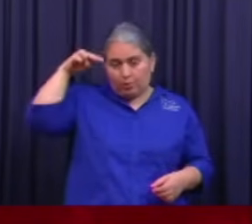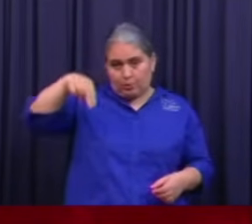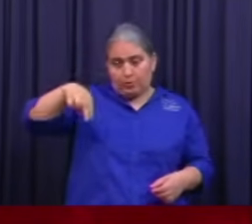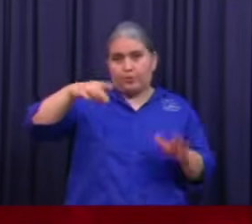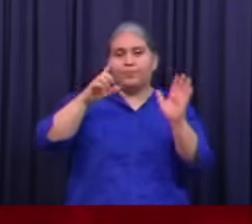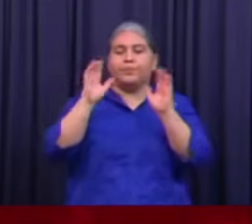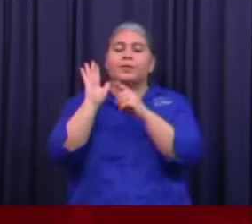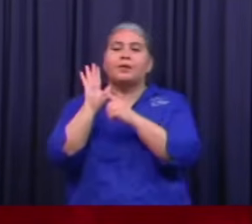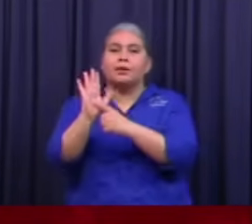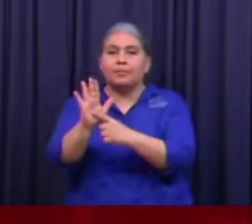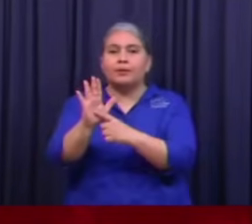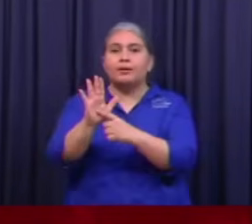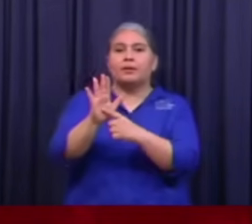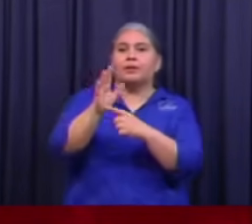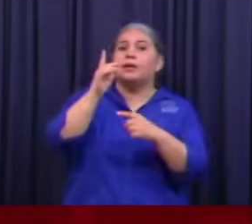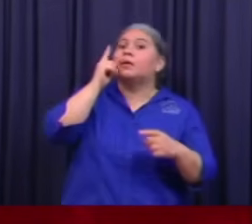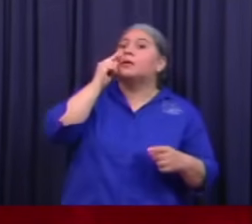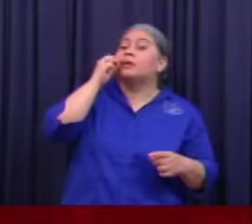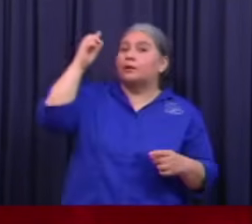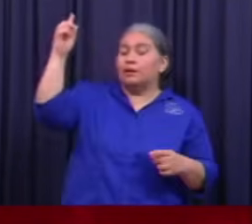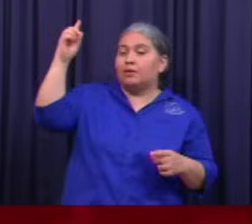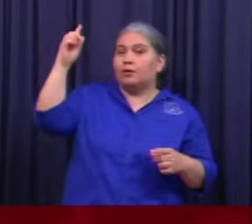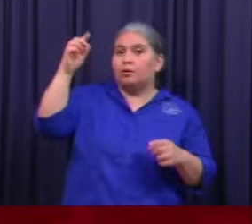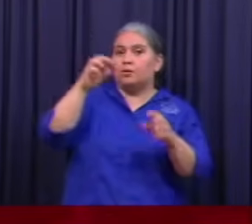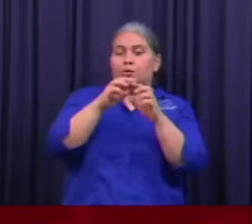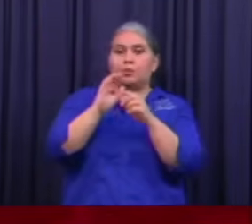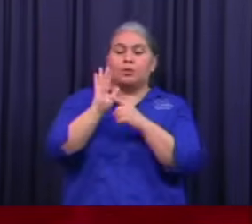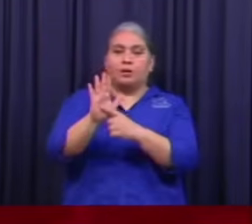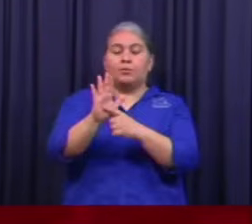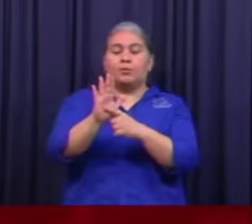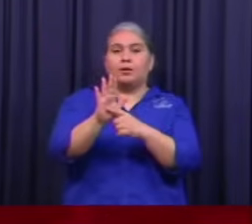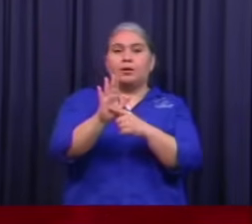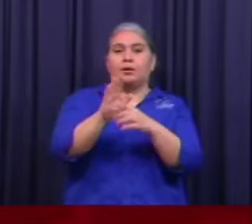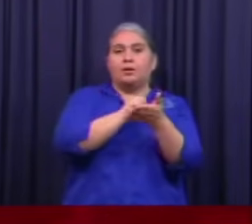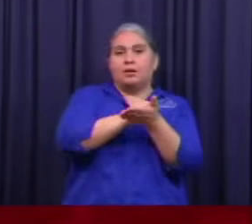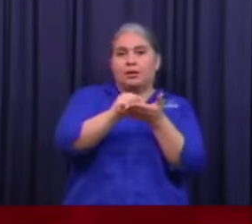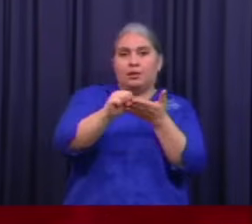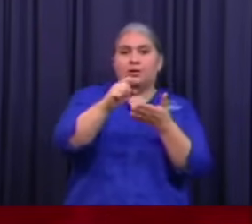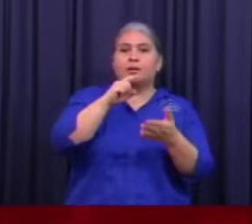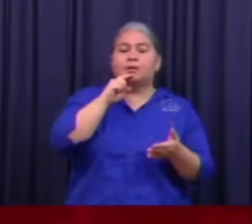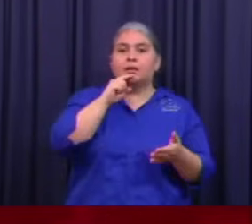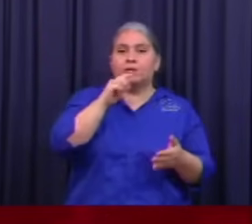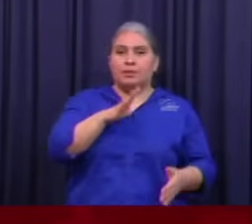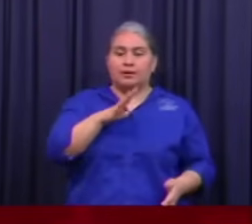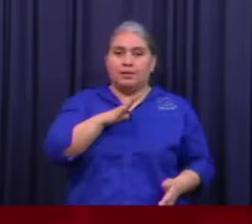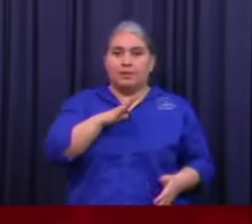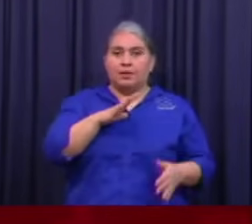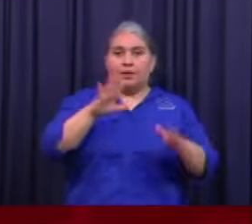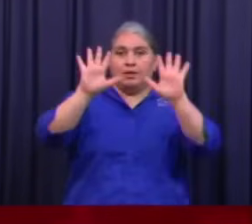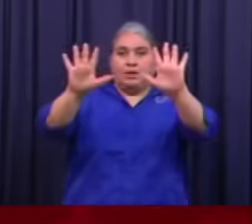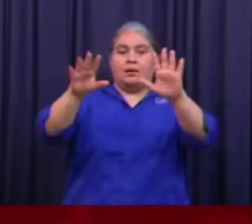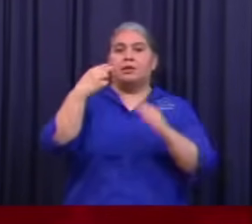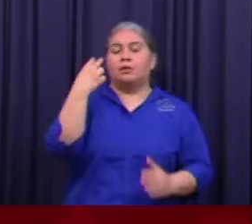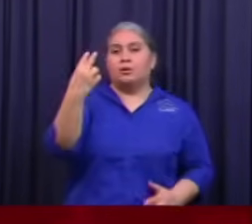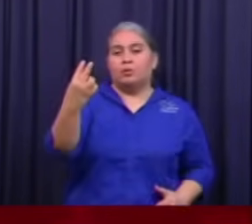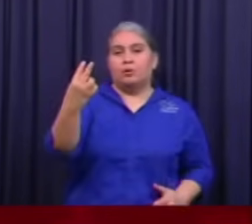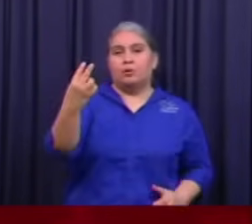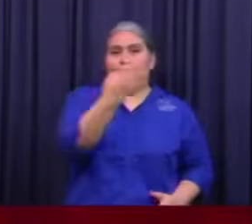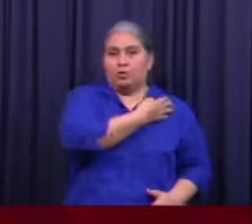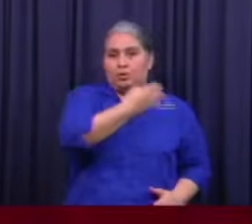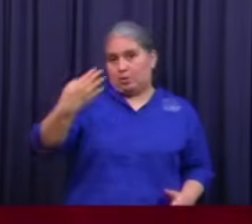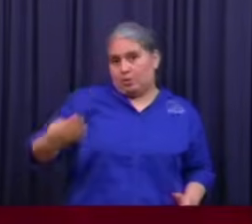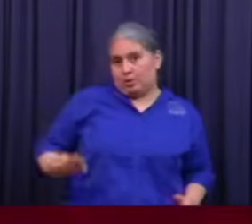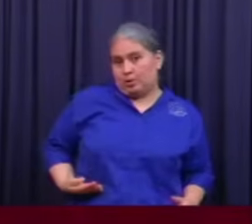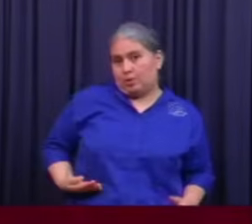y que Rey Salomón tenía 12 gobernantes que le tenía que proveer digamos cada mes uno de